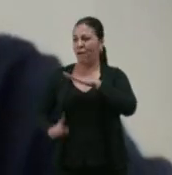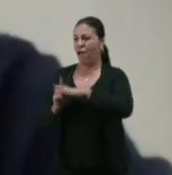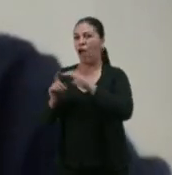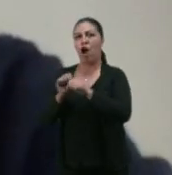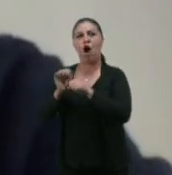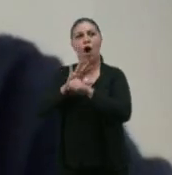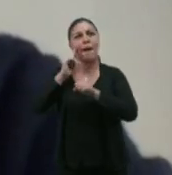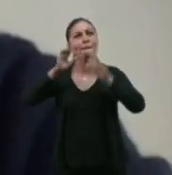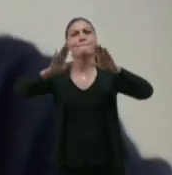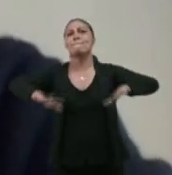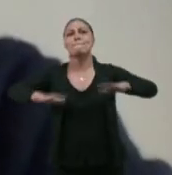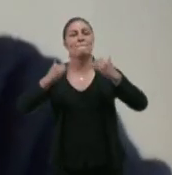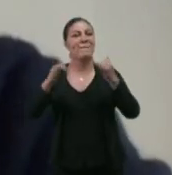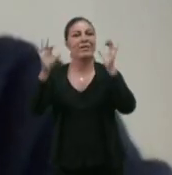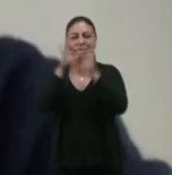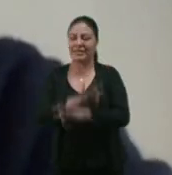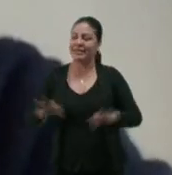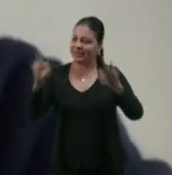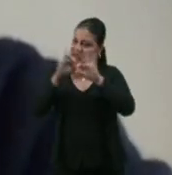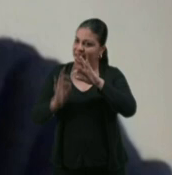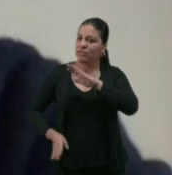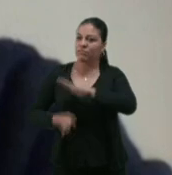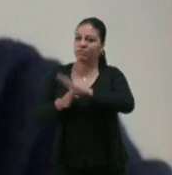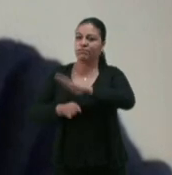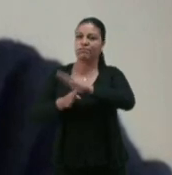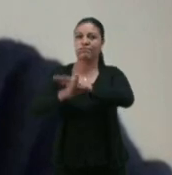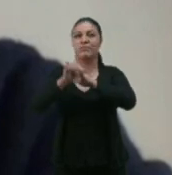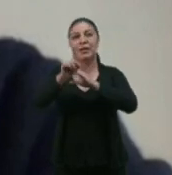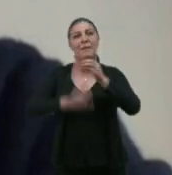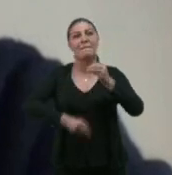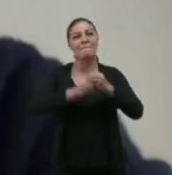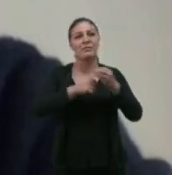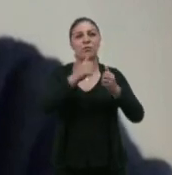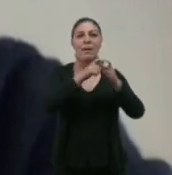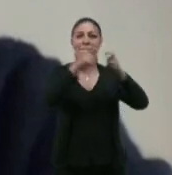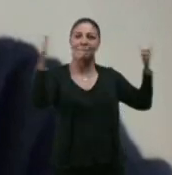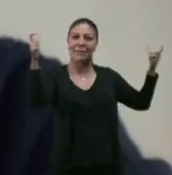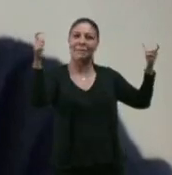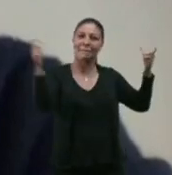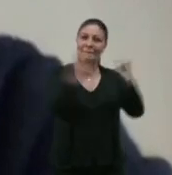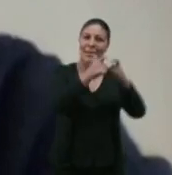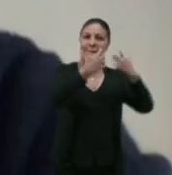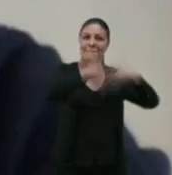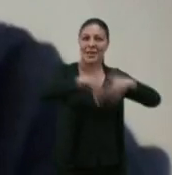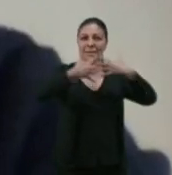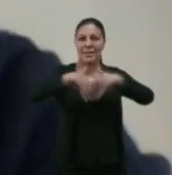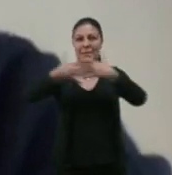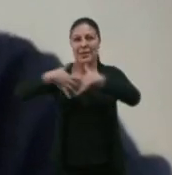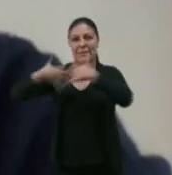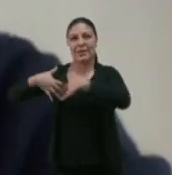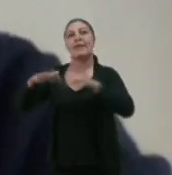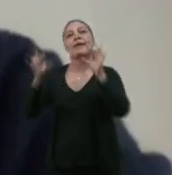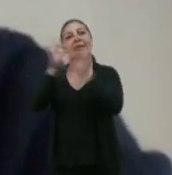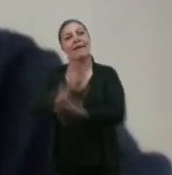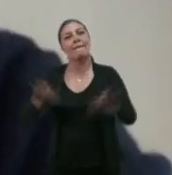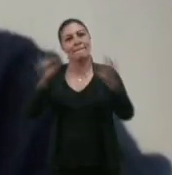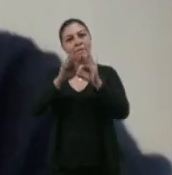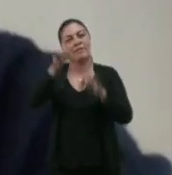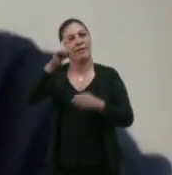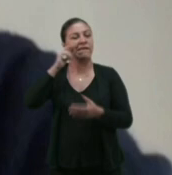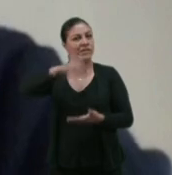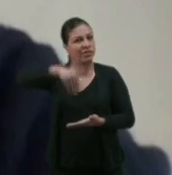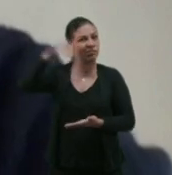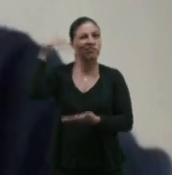podido seguir operando y sobre todo para que las pequeñas y medianas empresas hayan podido resistir esta cuarentena que